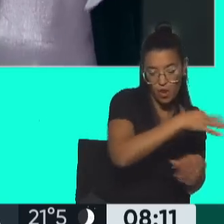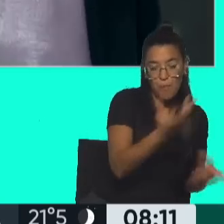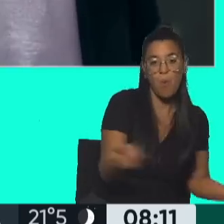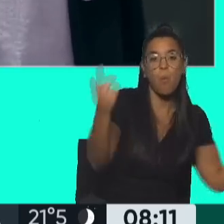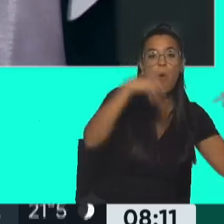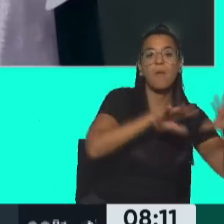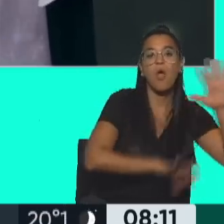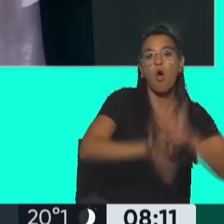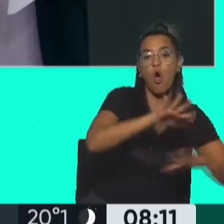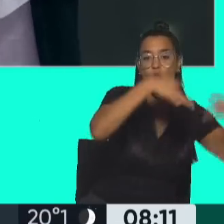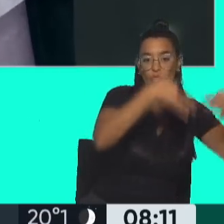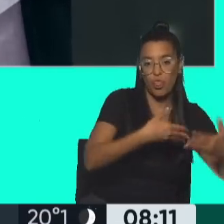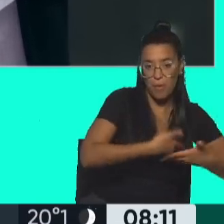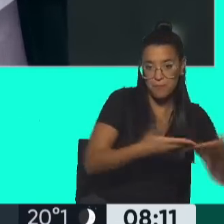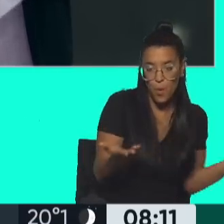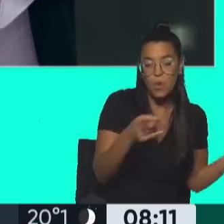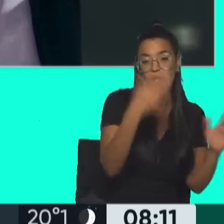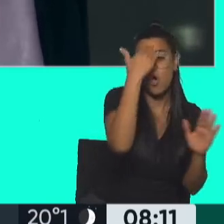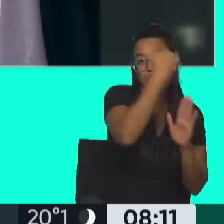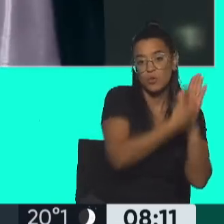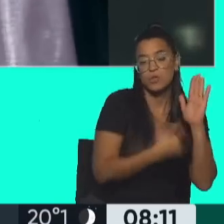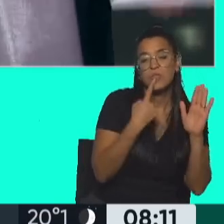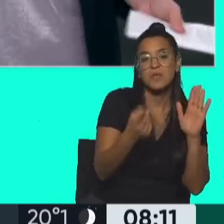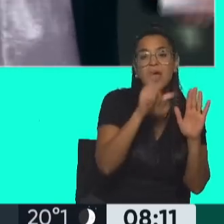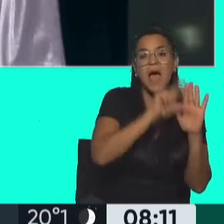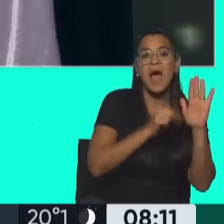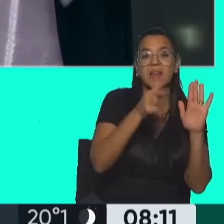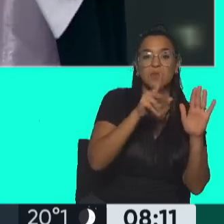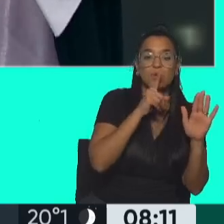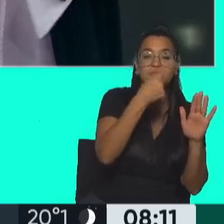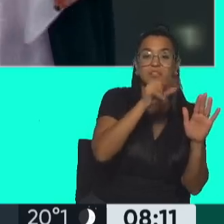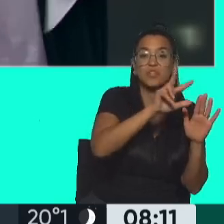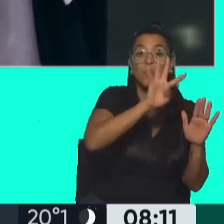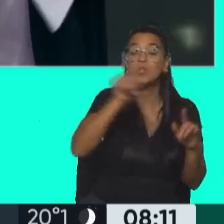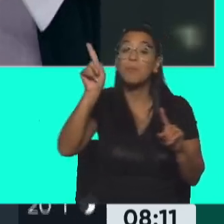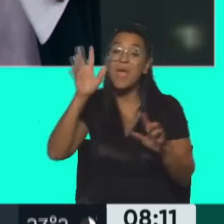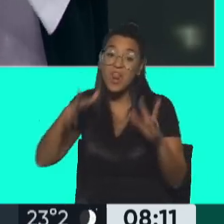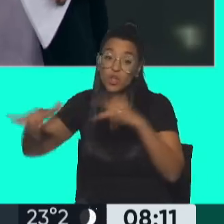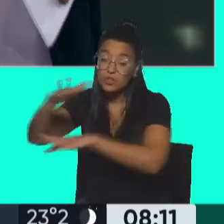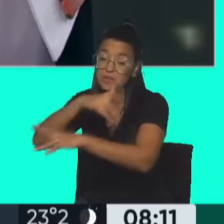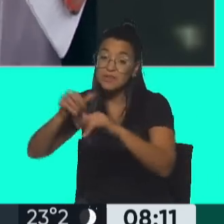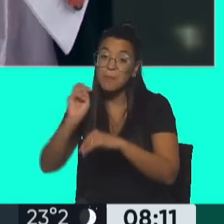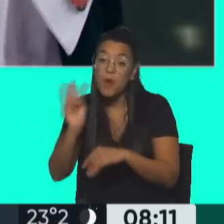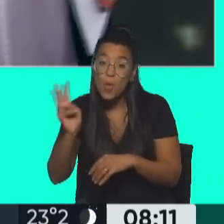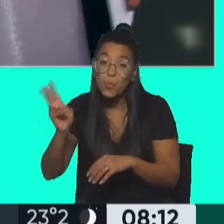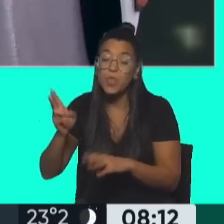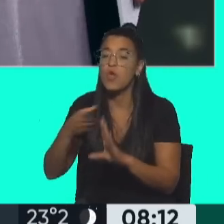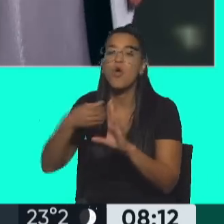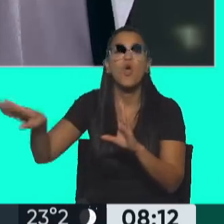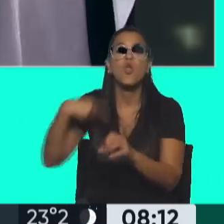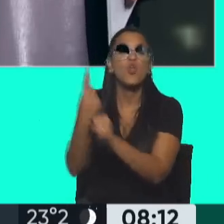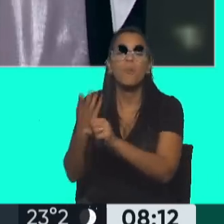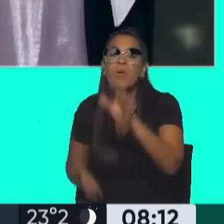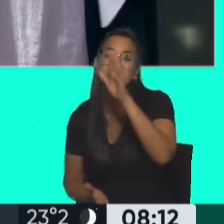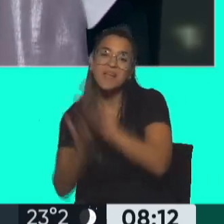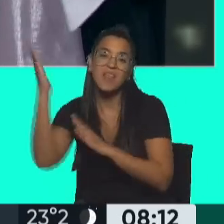el orden público como como dice la Constitución el artículo 134 pero el toque de queda está incluido que implica no poder salir